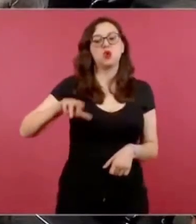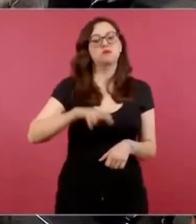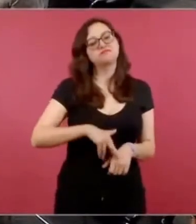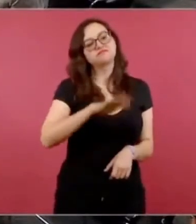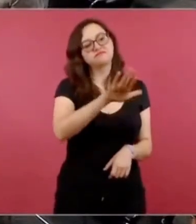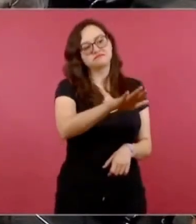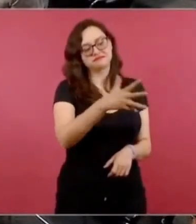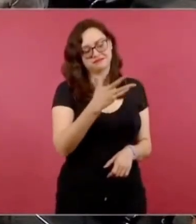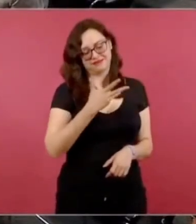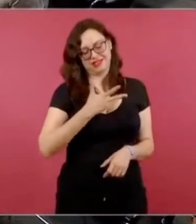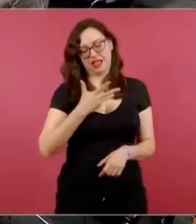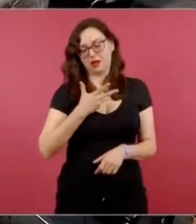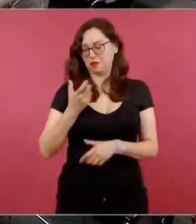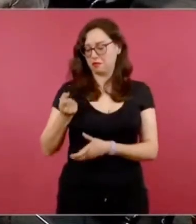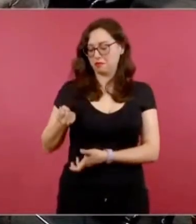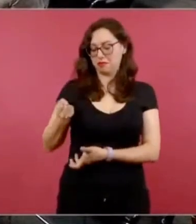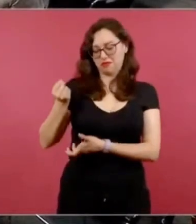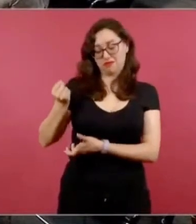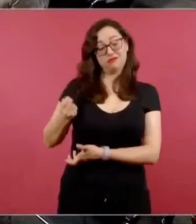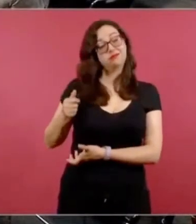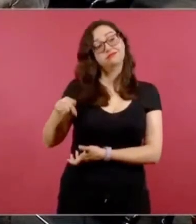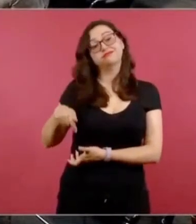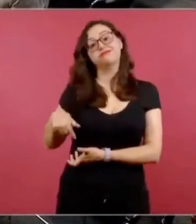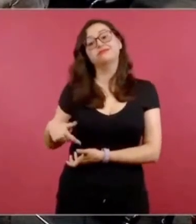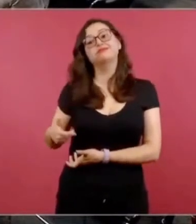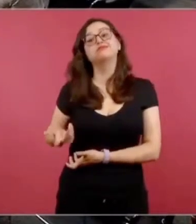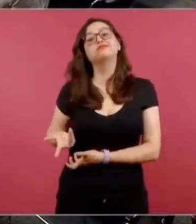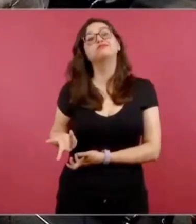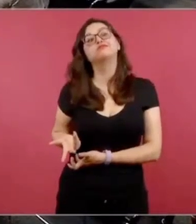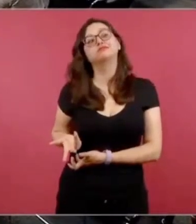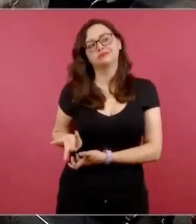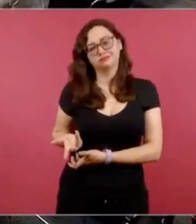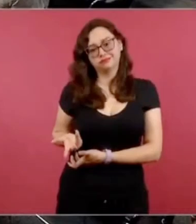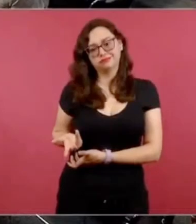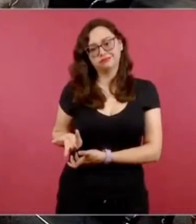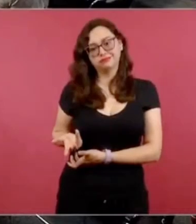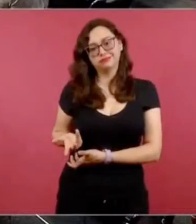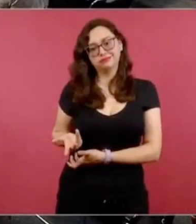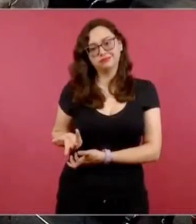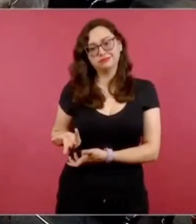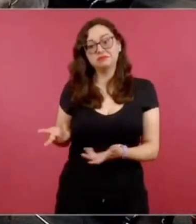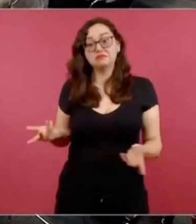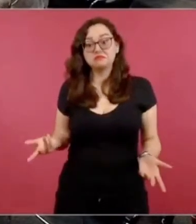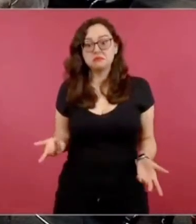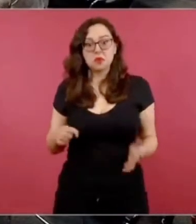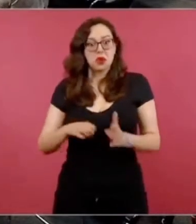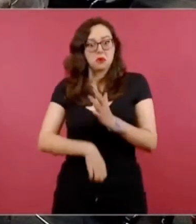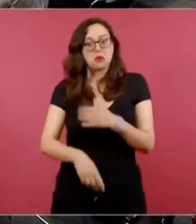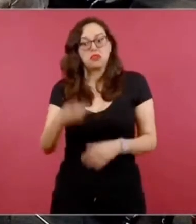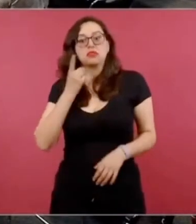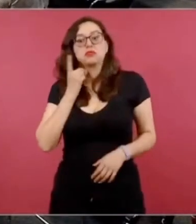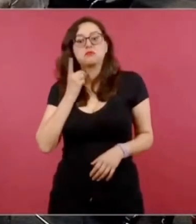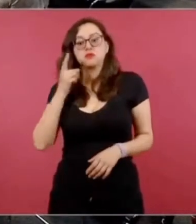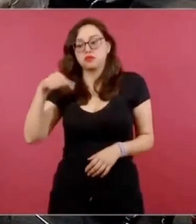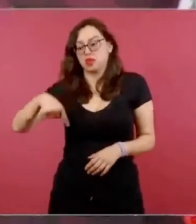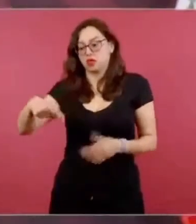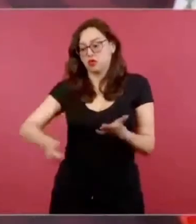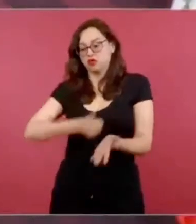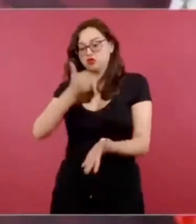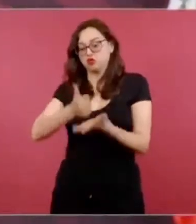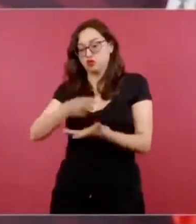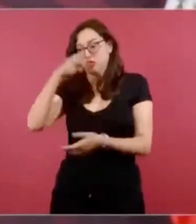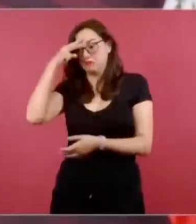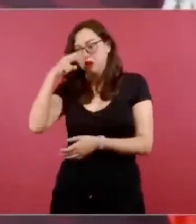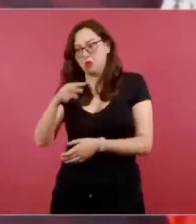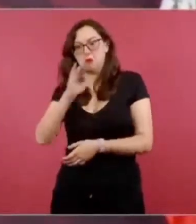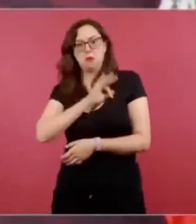diputado de la Ciudad de México, podía ir con el gobernador o el presidente